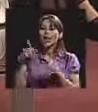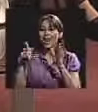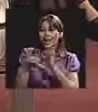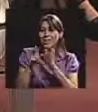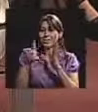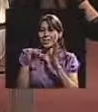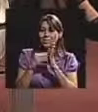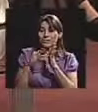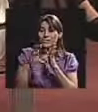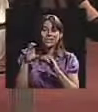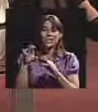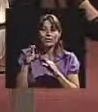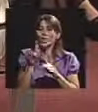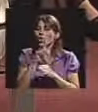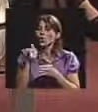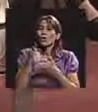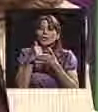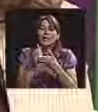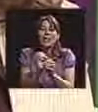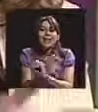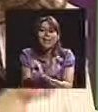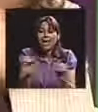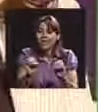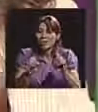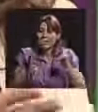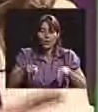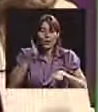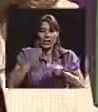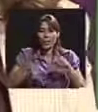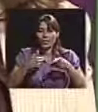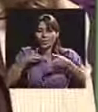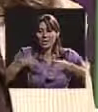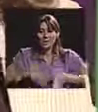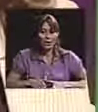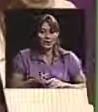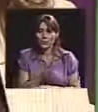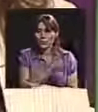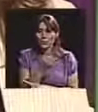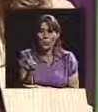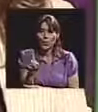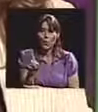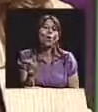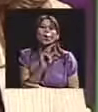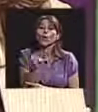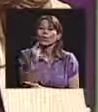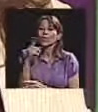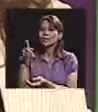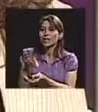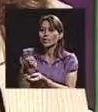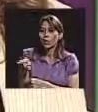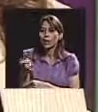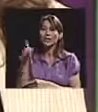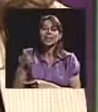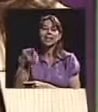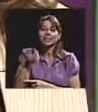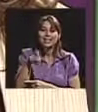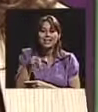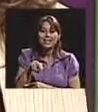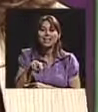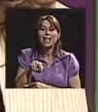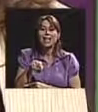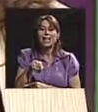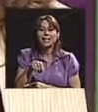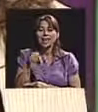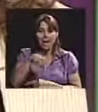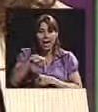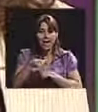persona infértil en absolutamente nada. Son otros, de hecho, como bien lo dice el doctor, se necesita que en